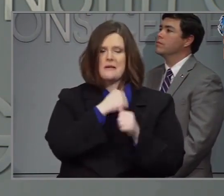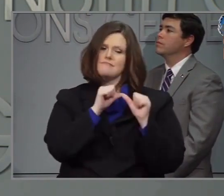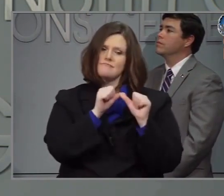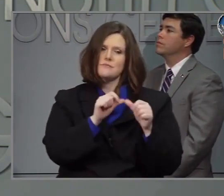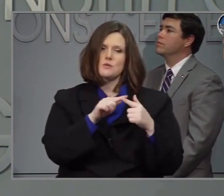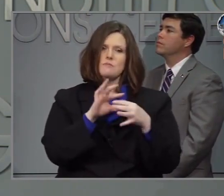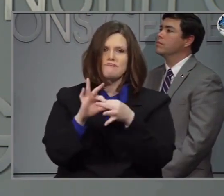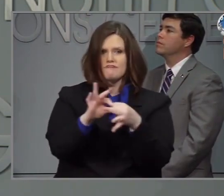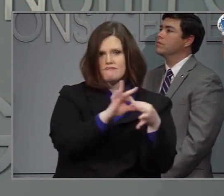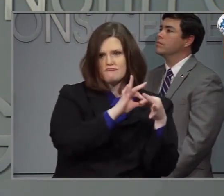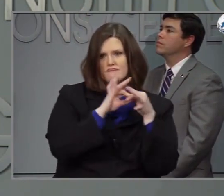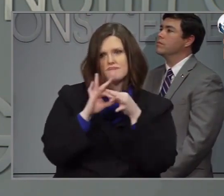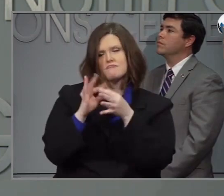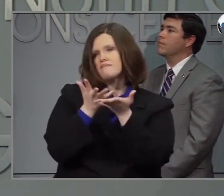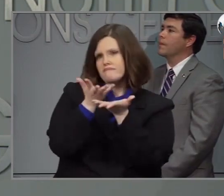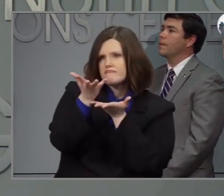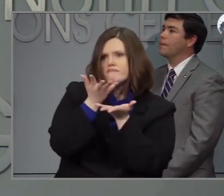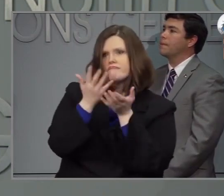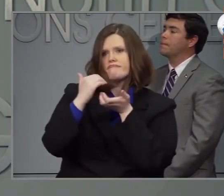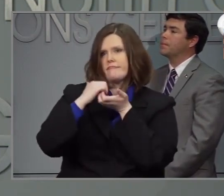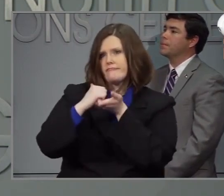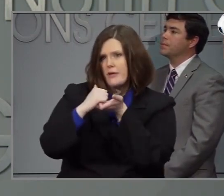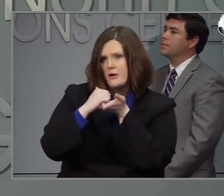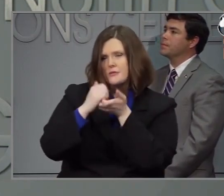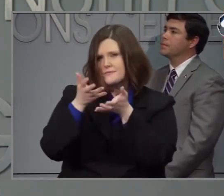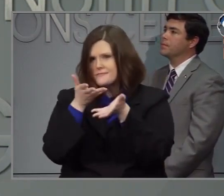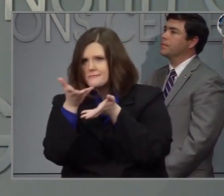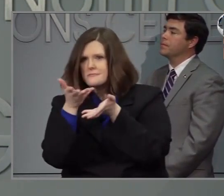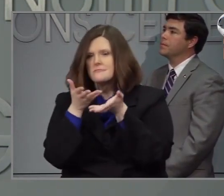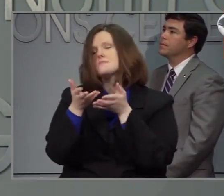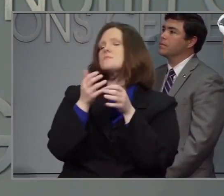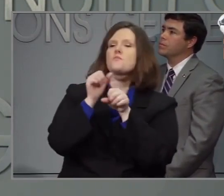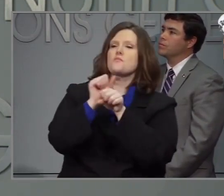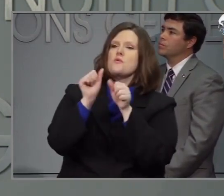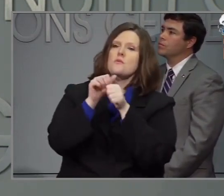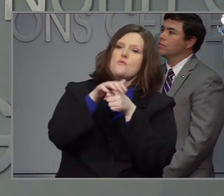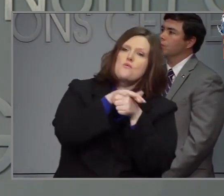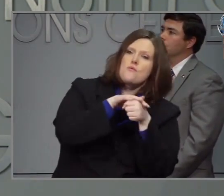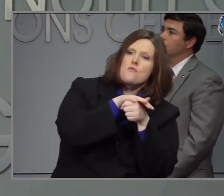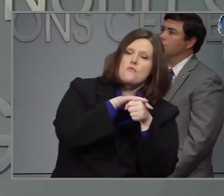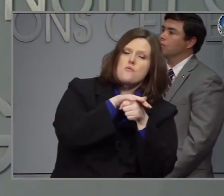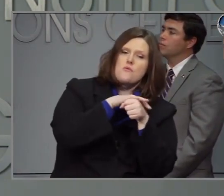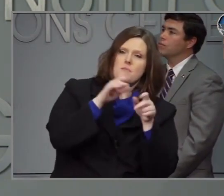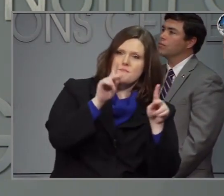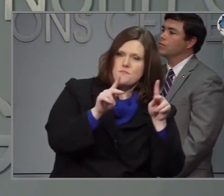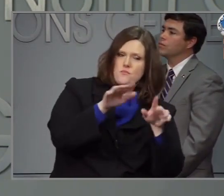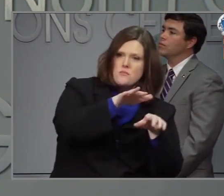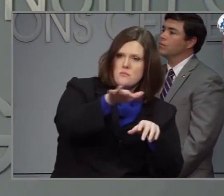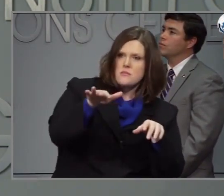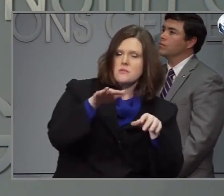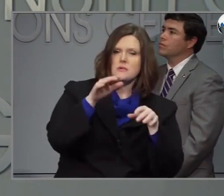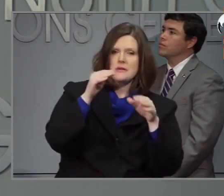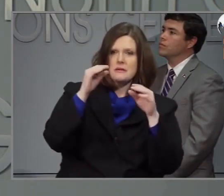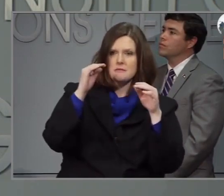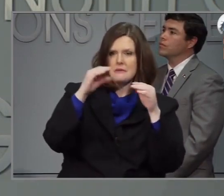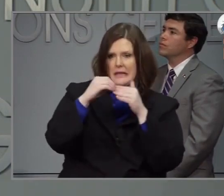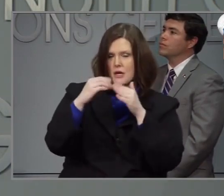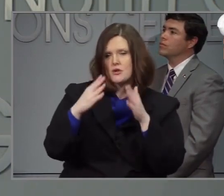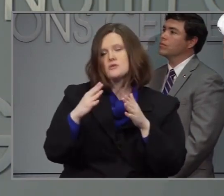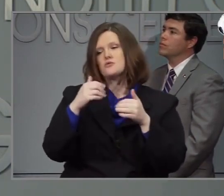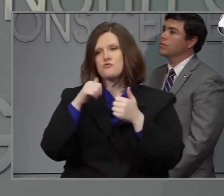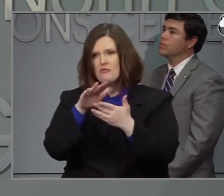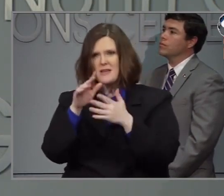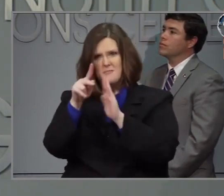coronavirus continuaremos trabajando con los aliados que tenemos en la asamblea general y otros líderes y